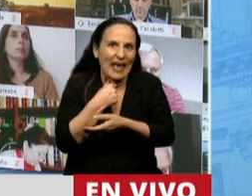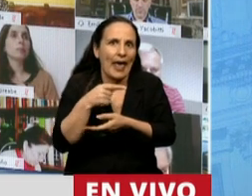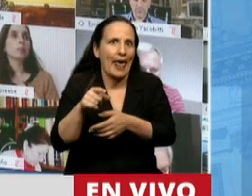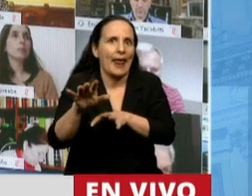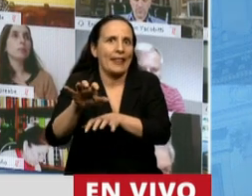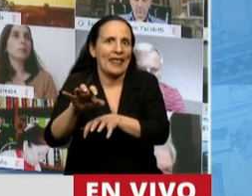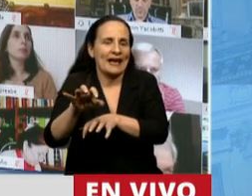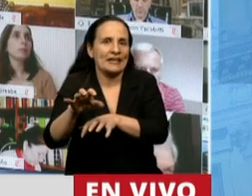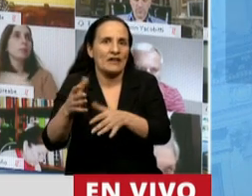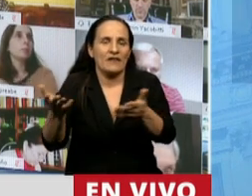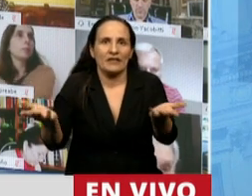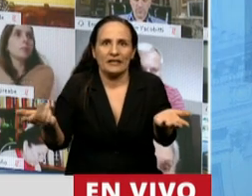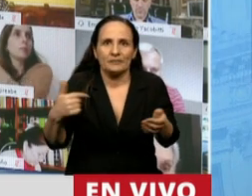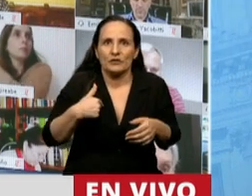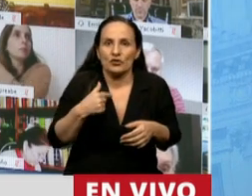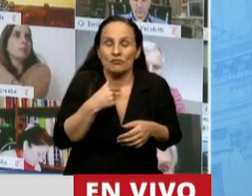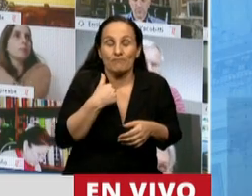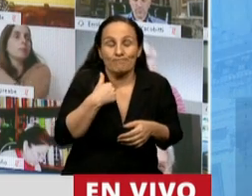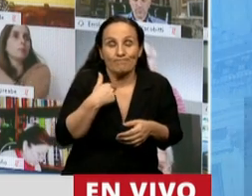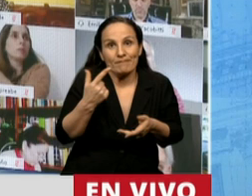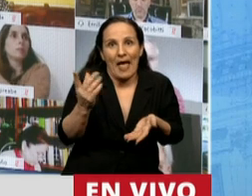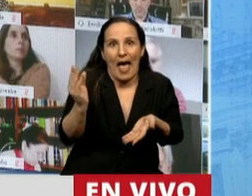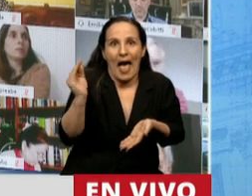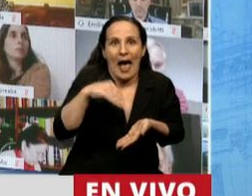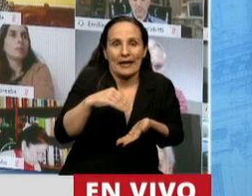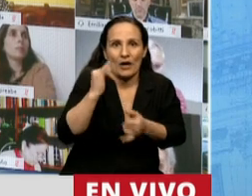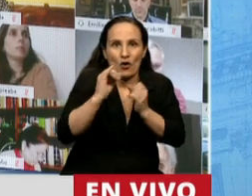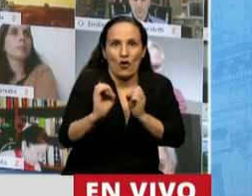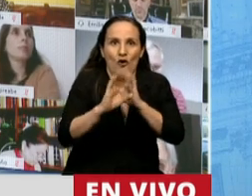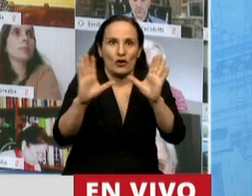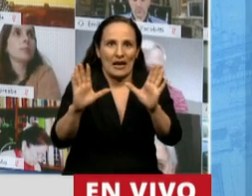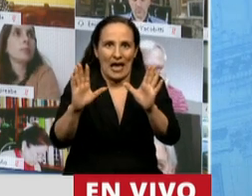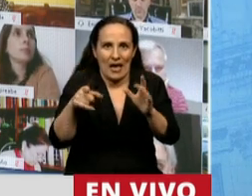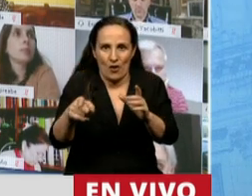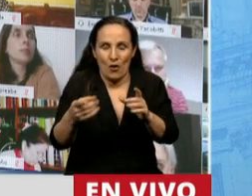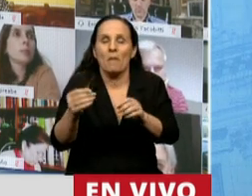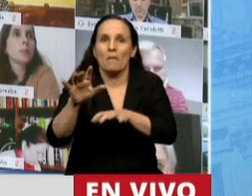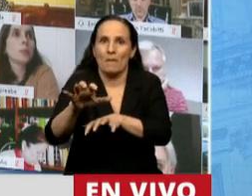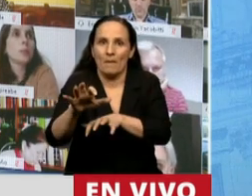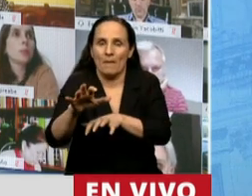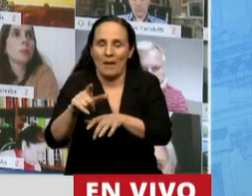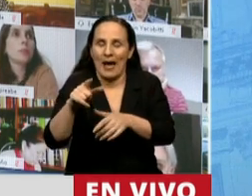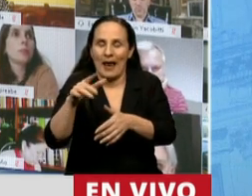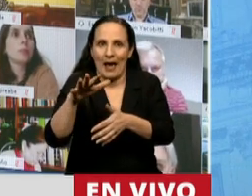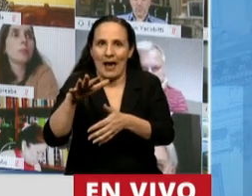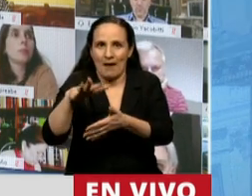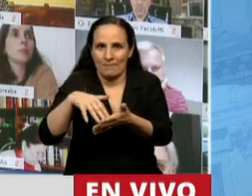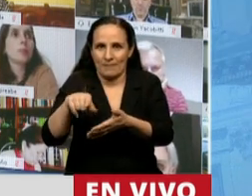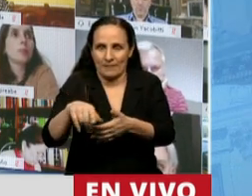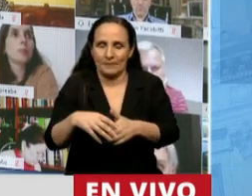versión taquigráfica Yo también agrego esta aclaración con el mismo objeto de que quede en la